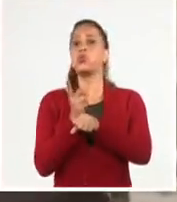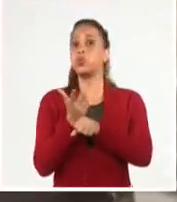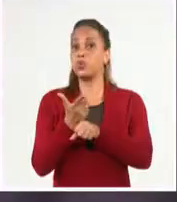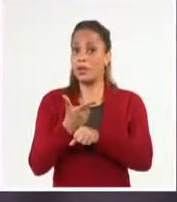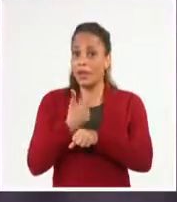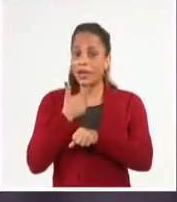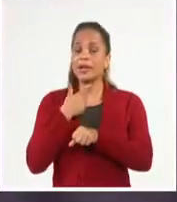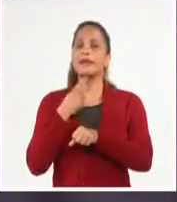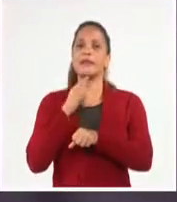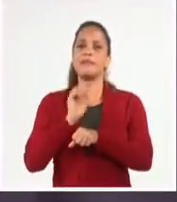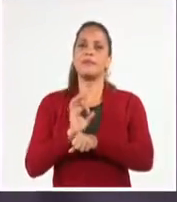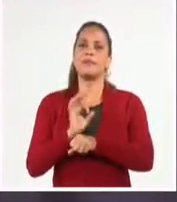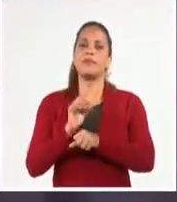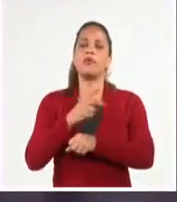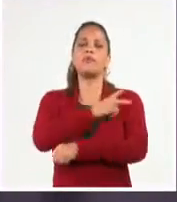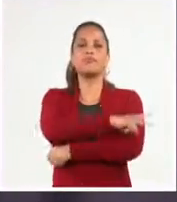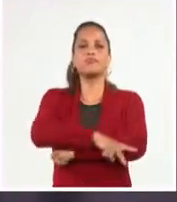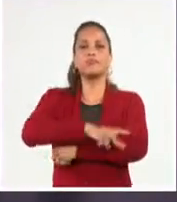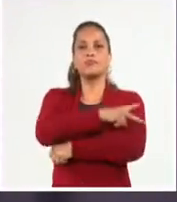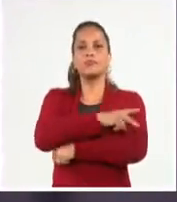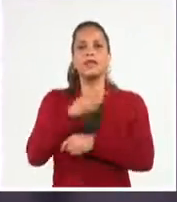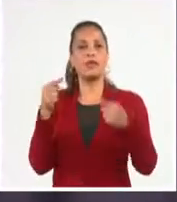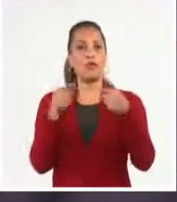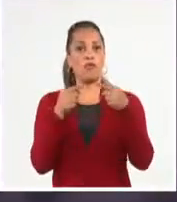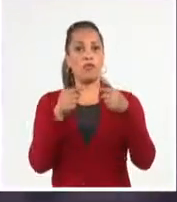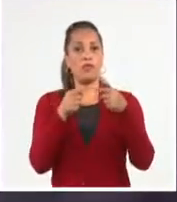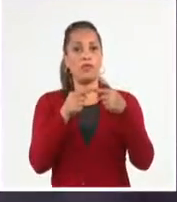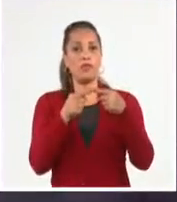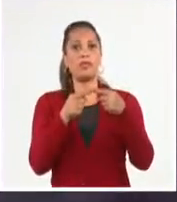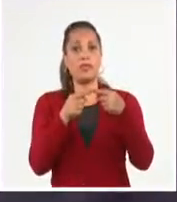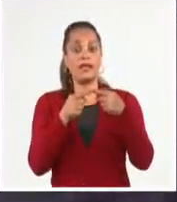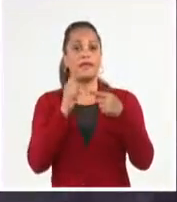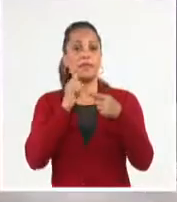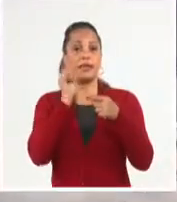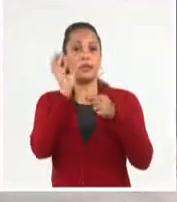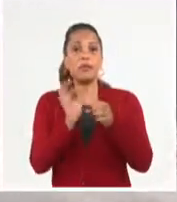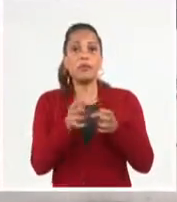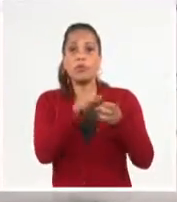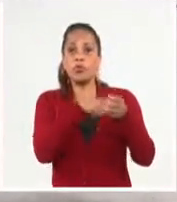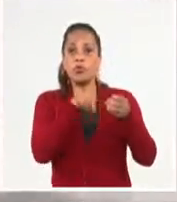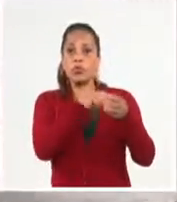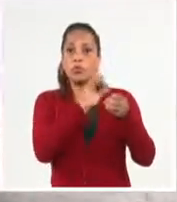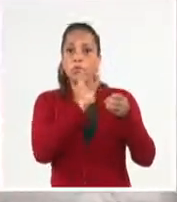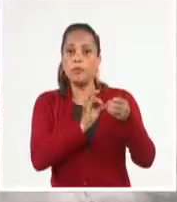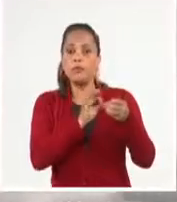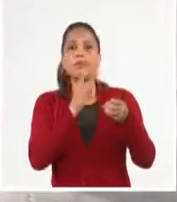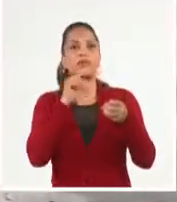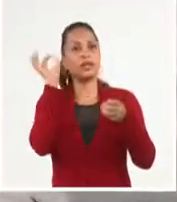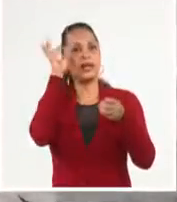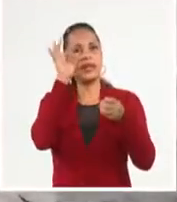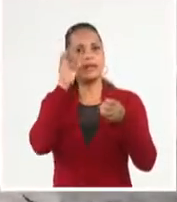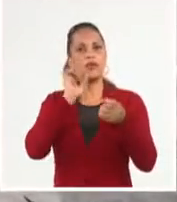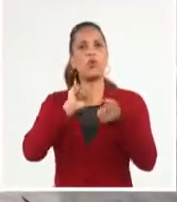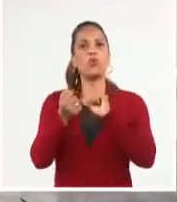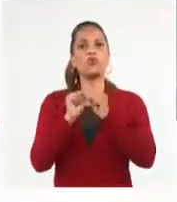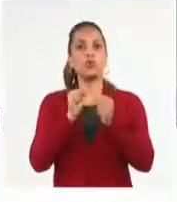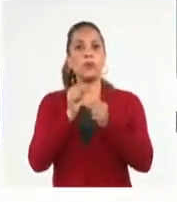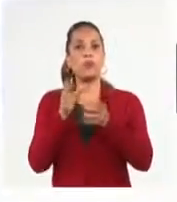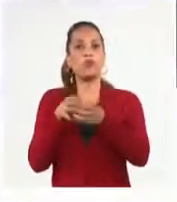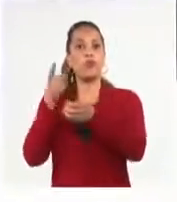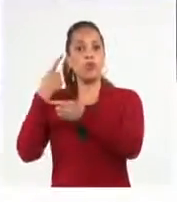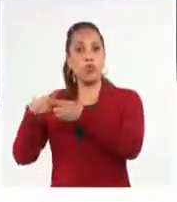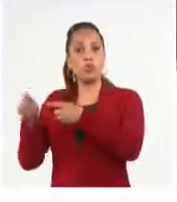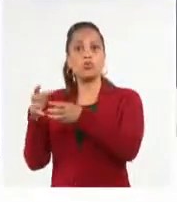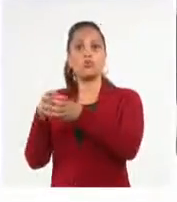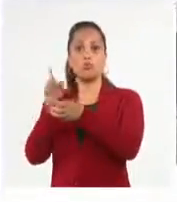norteño. El conflicto contra Talibán deja a un Afganistán controlado por Talibán en medio